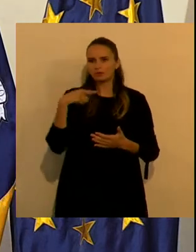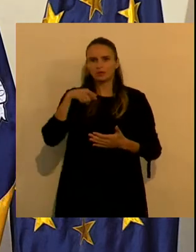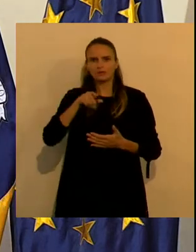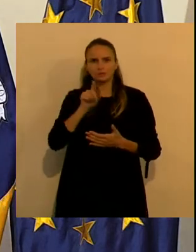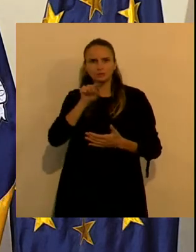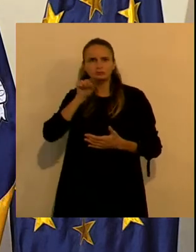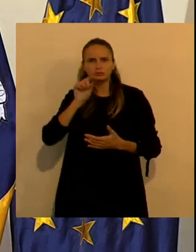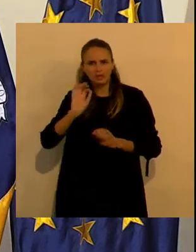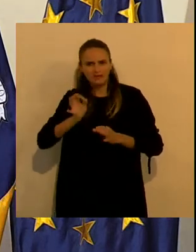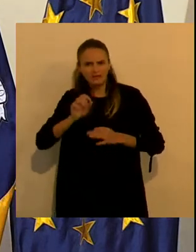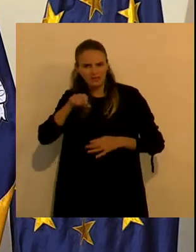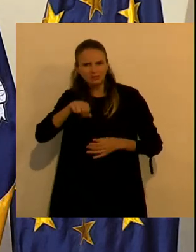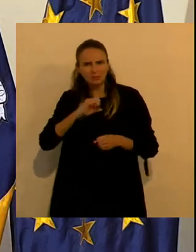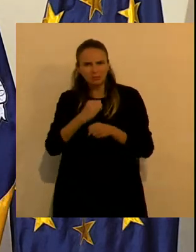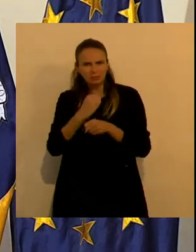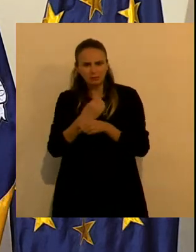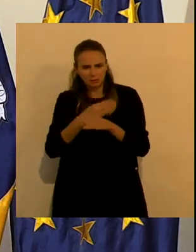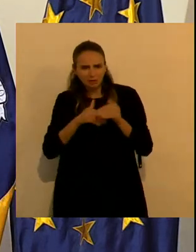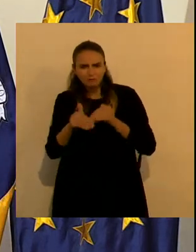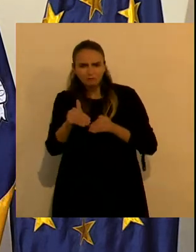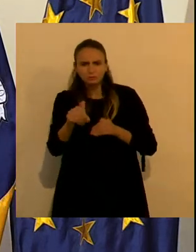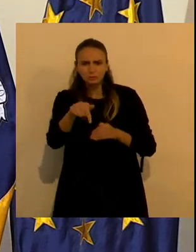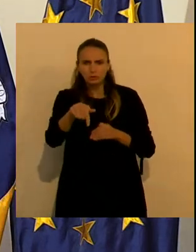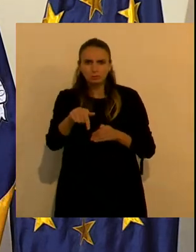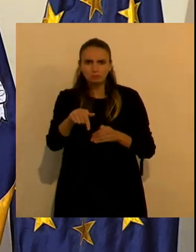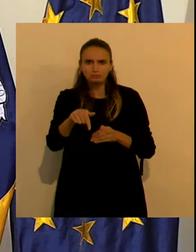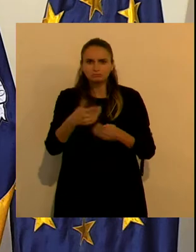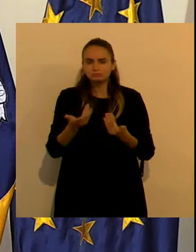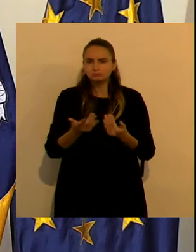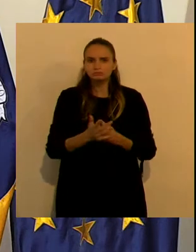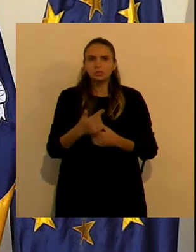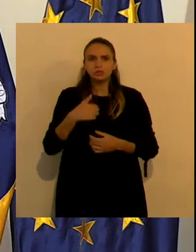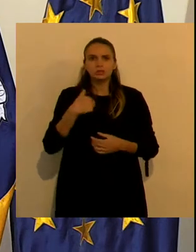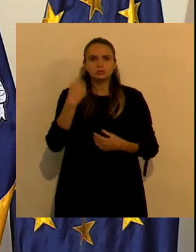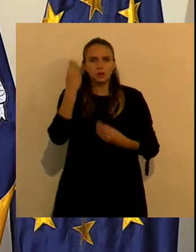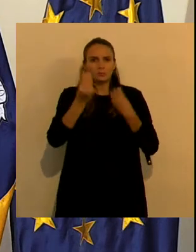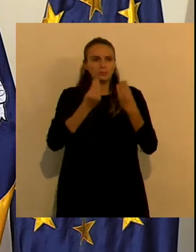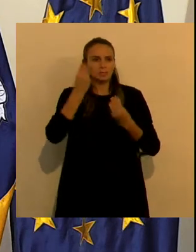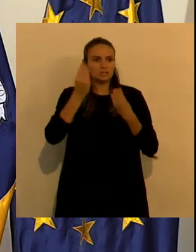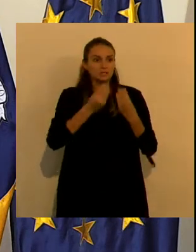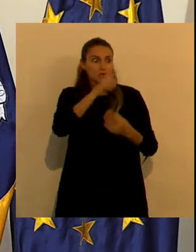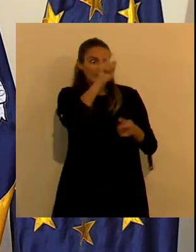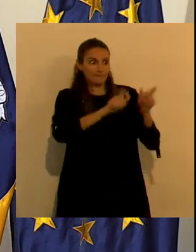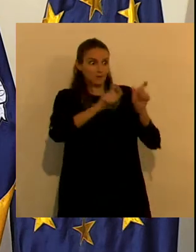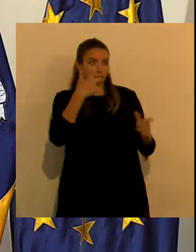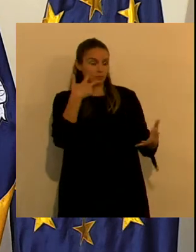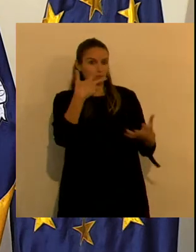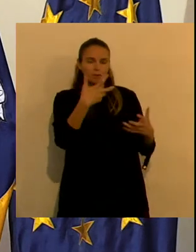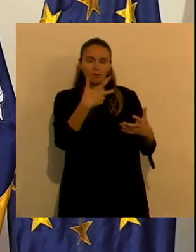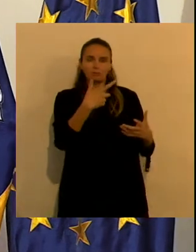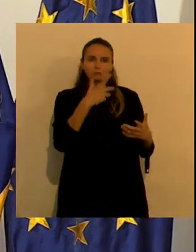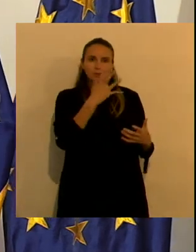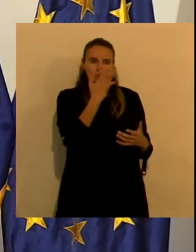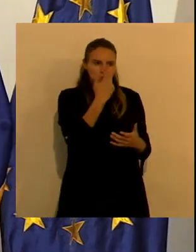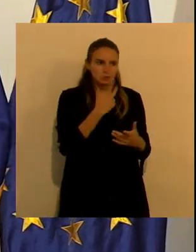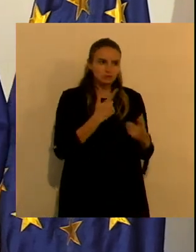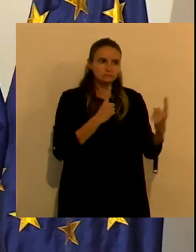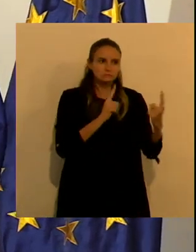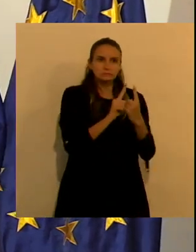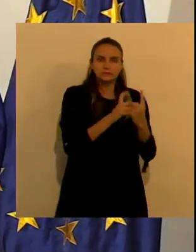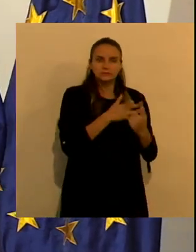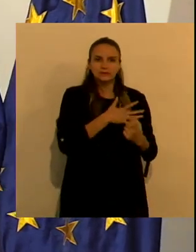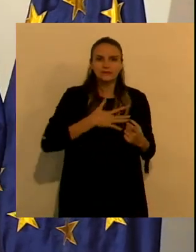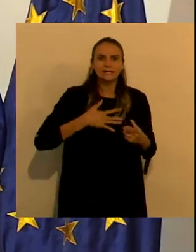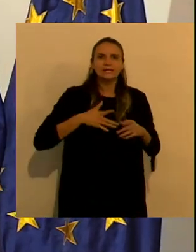eso? Siempre pensaba en poder conocer a científicos eminentes, a físicos en particular, y la verdad es que